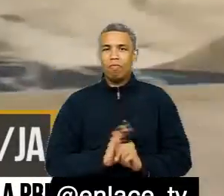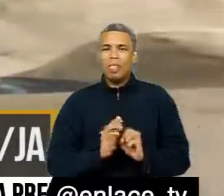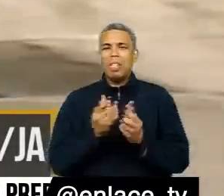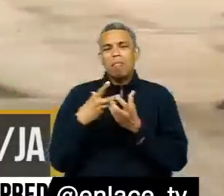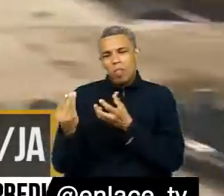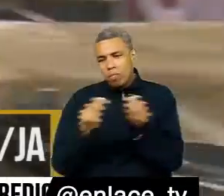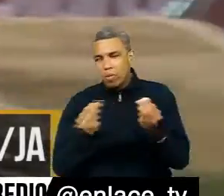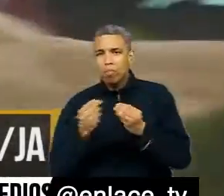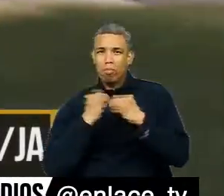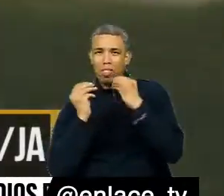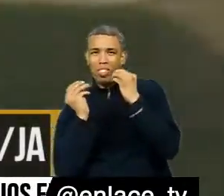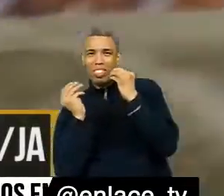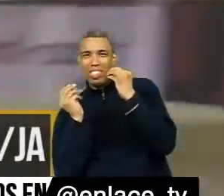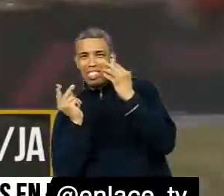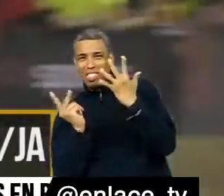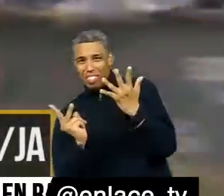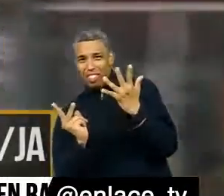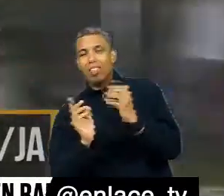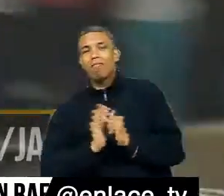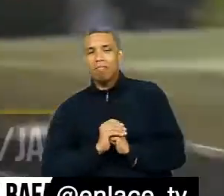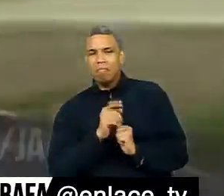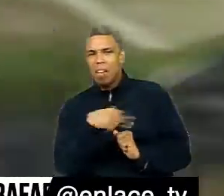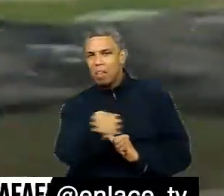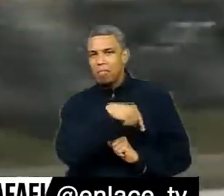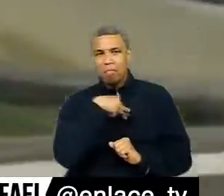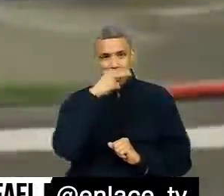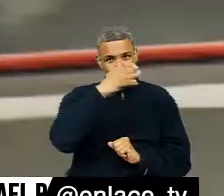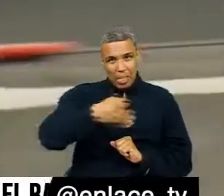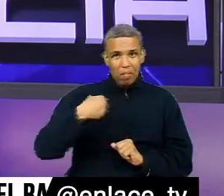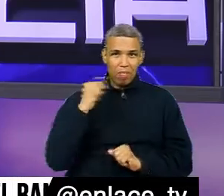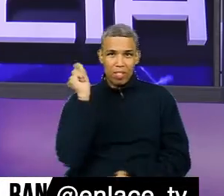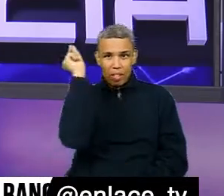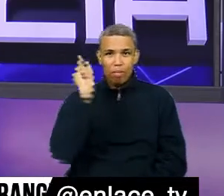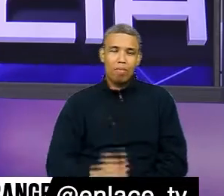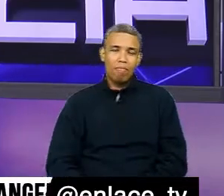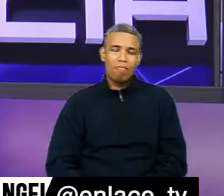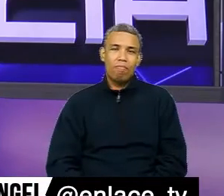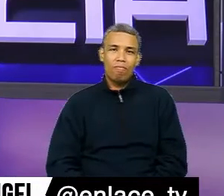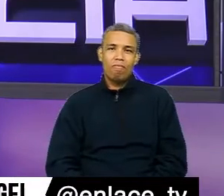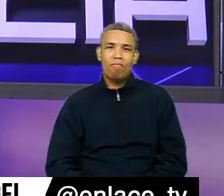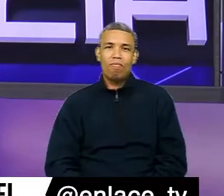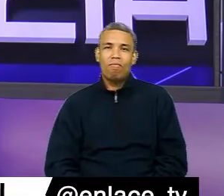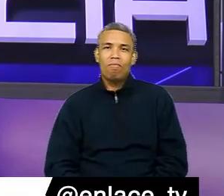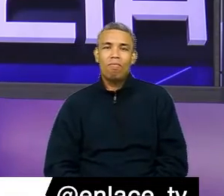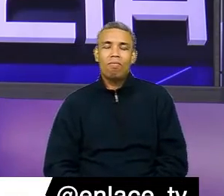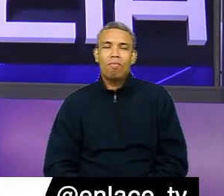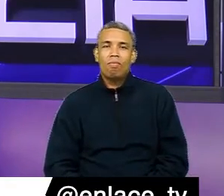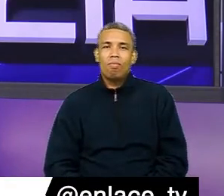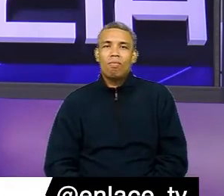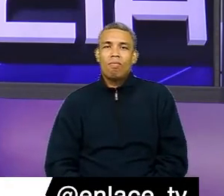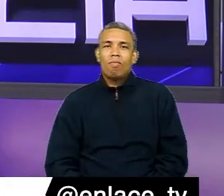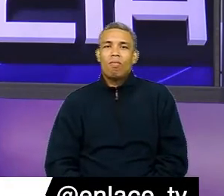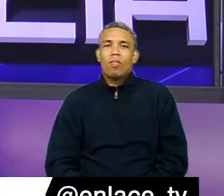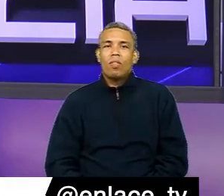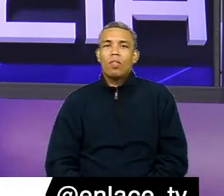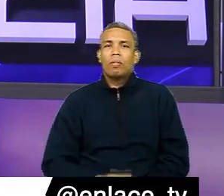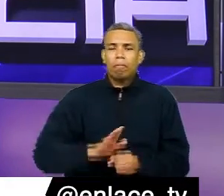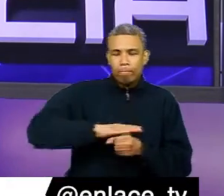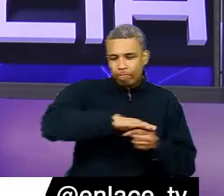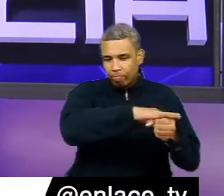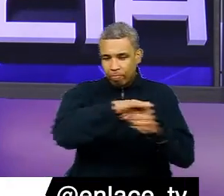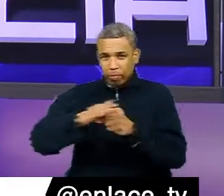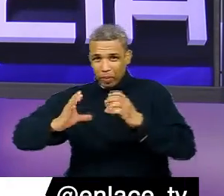clubes de Santander, incluyendo los semilleros del Inderva. Convocan para esta noche en la Comuna 4 a las